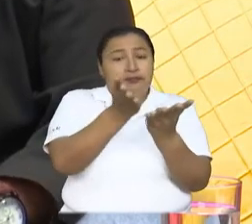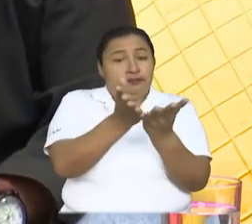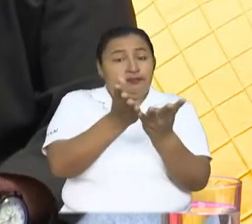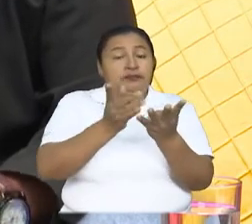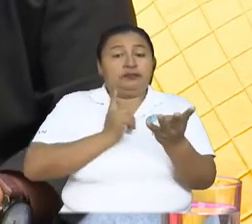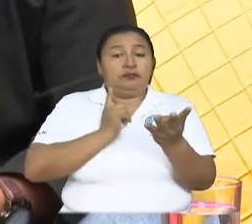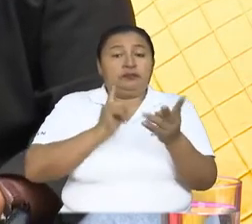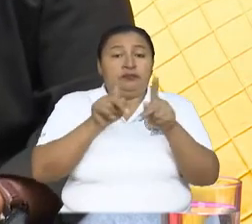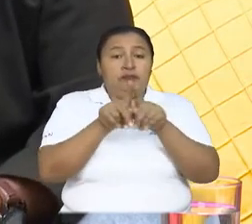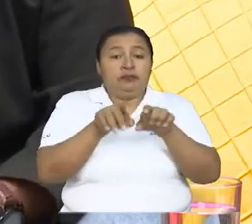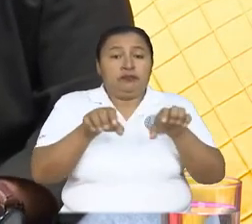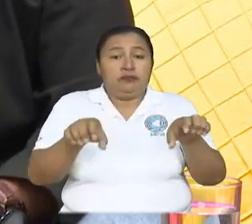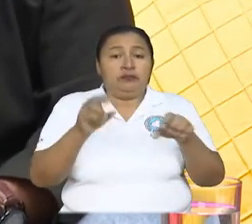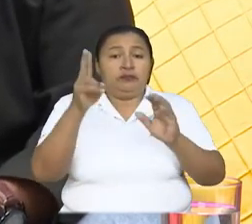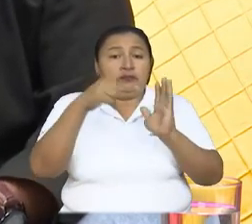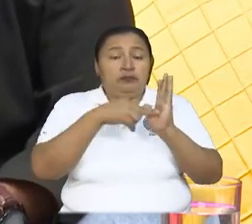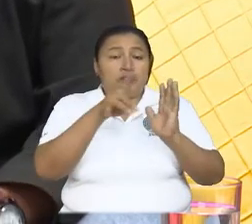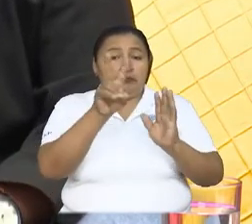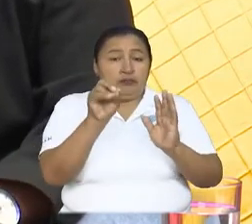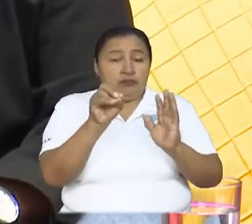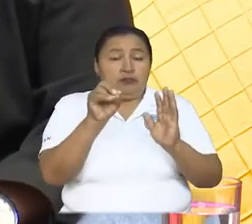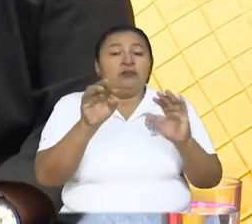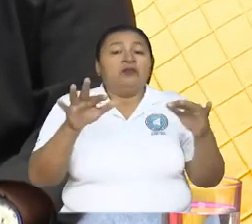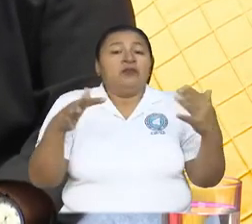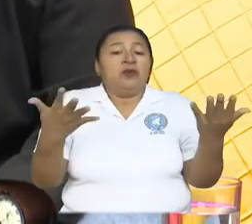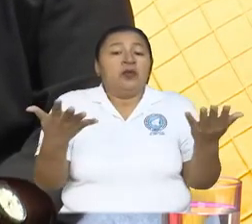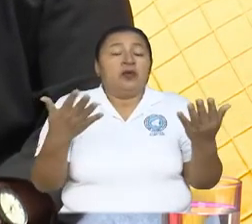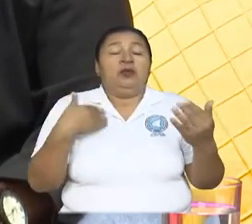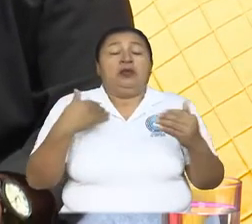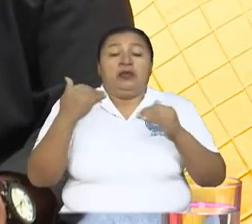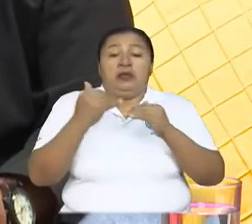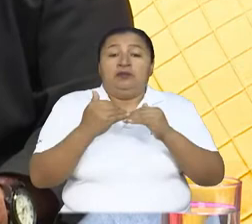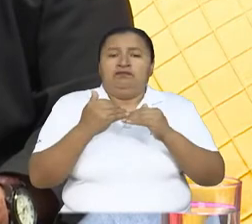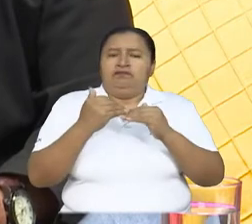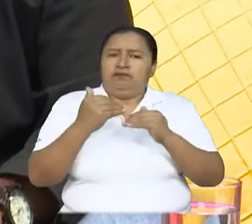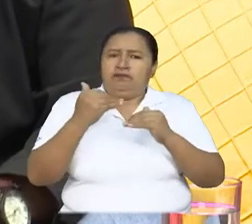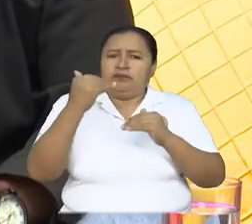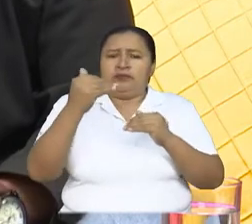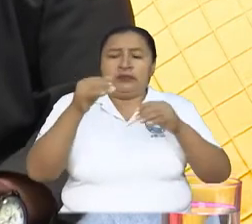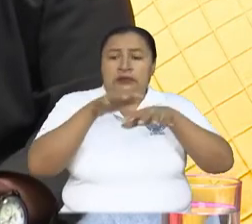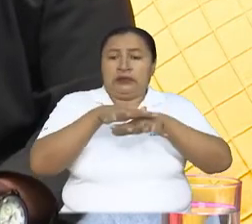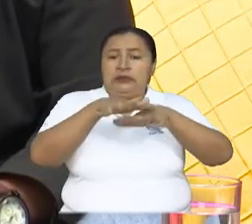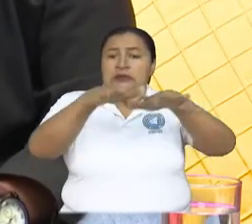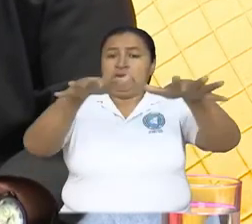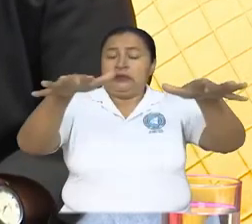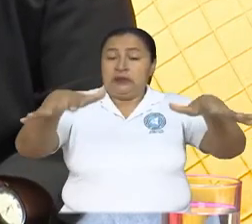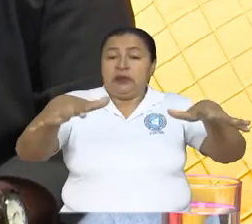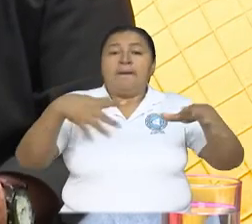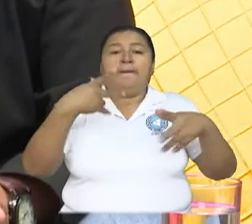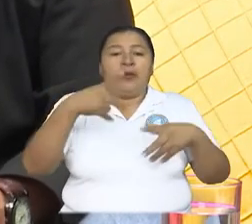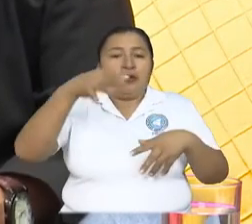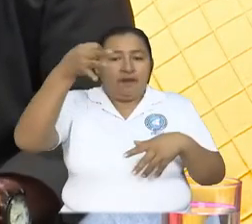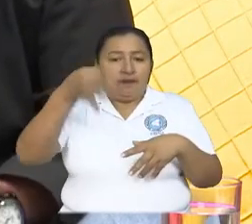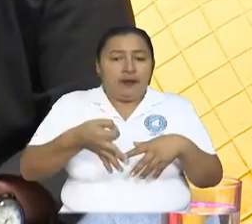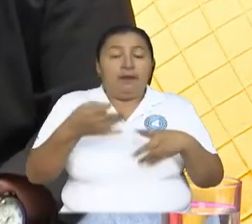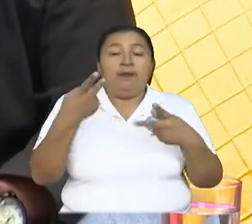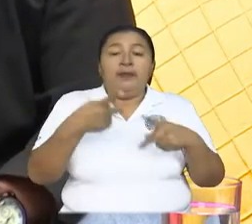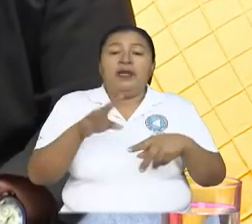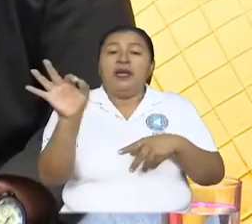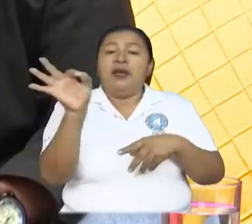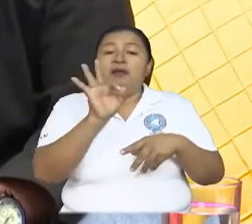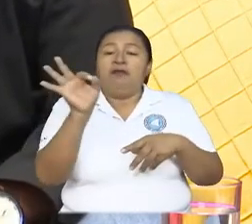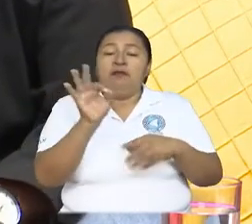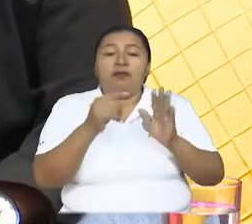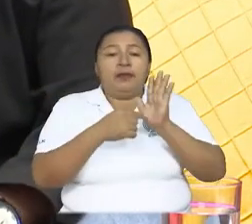plan 2020 es el de crecer en calidad y cobertura precisamente en el modelo de salud familiar y